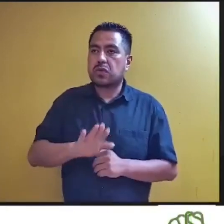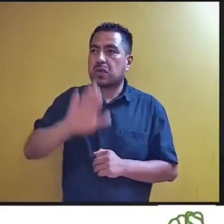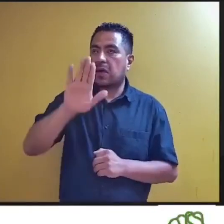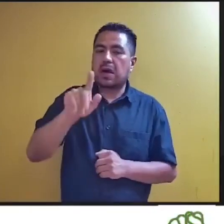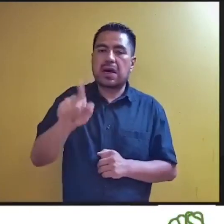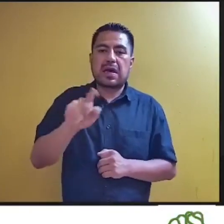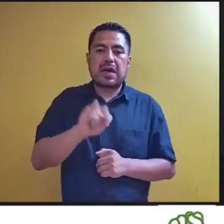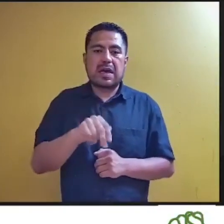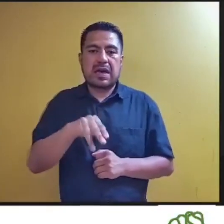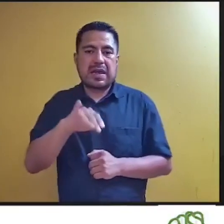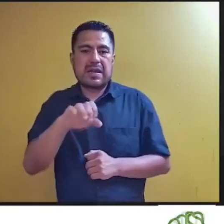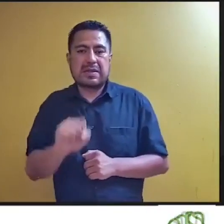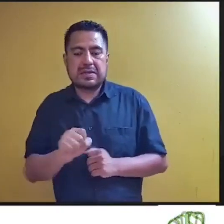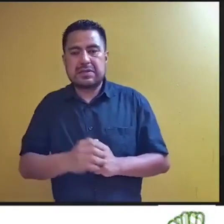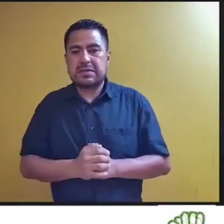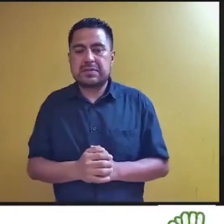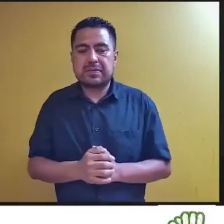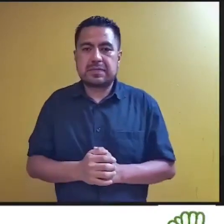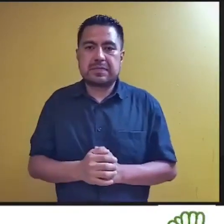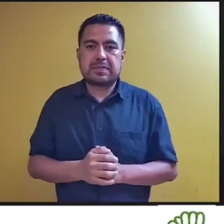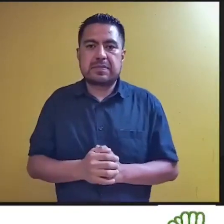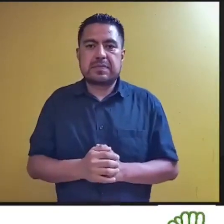magistrado José Inés Betancourt.